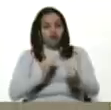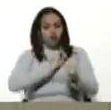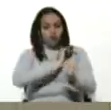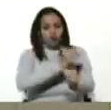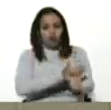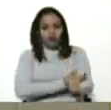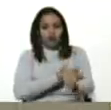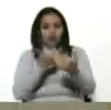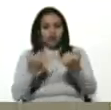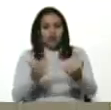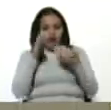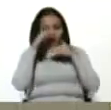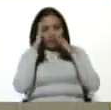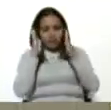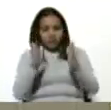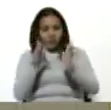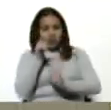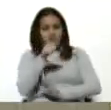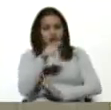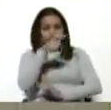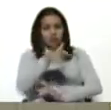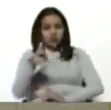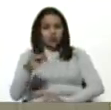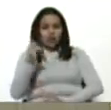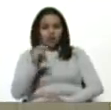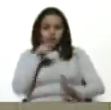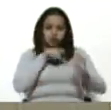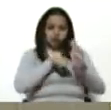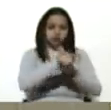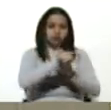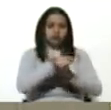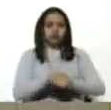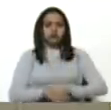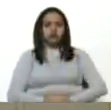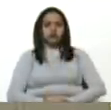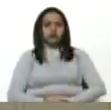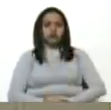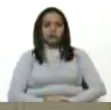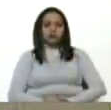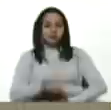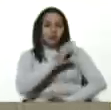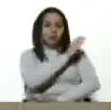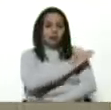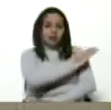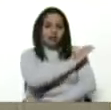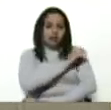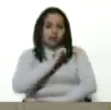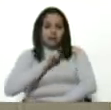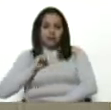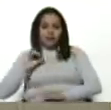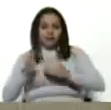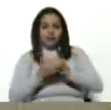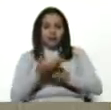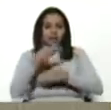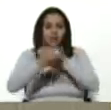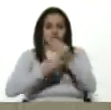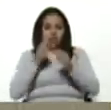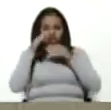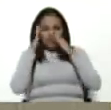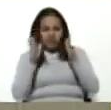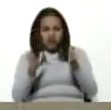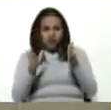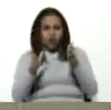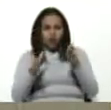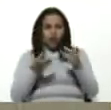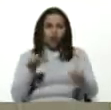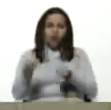Ya estamos atendiendo, esta persona está recluida en una clínica privada, estamos atendiendo sus protocolos